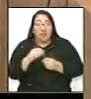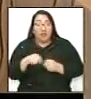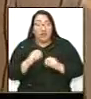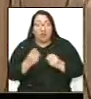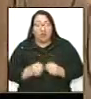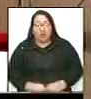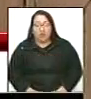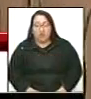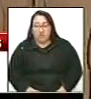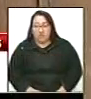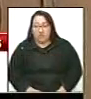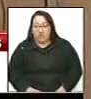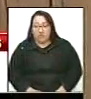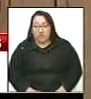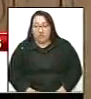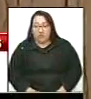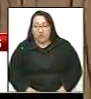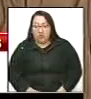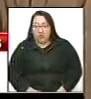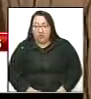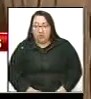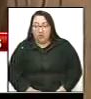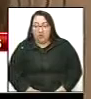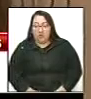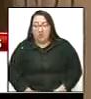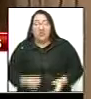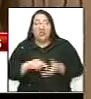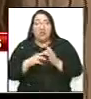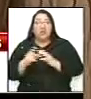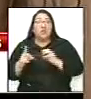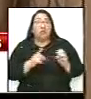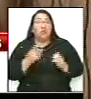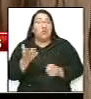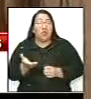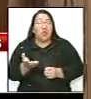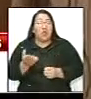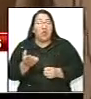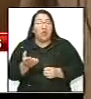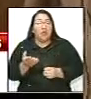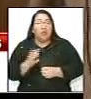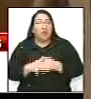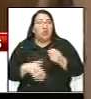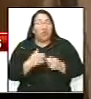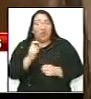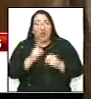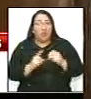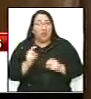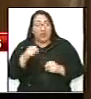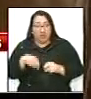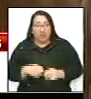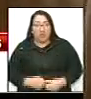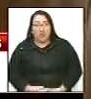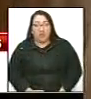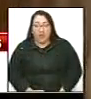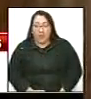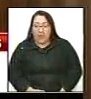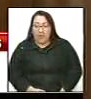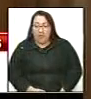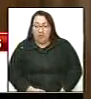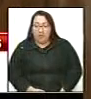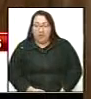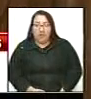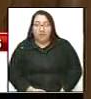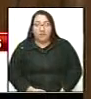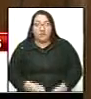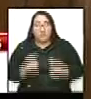esta sesión. ¿Y qué significa? En que estemos debatiendo para que todos aquellos que estamos acá, incluyendo los que nos ven a través